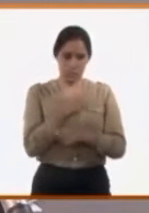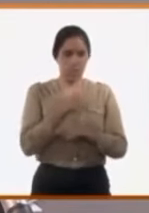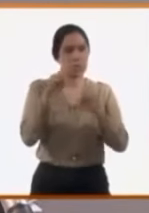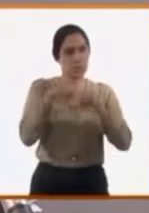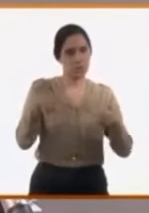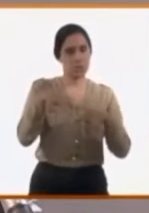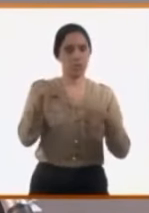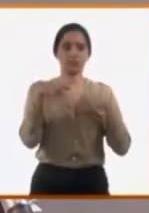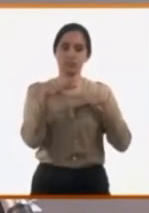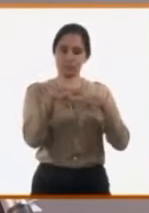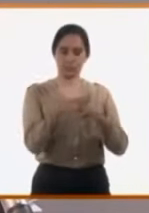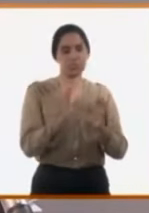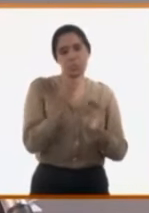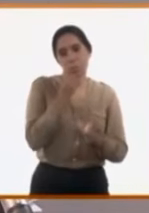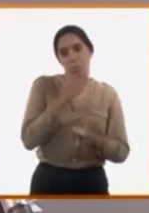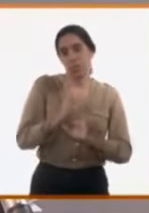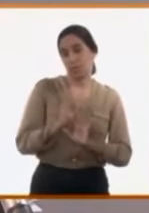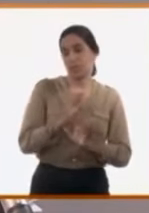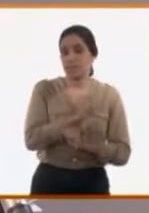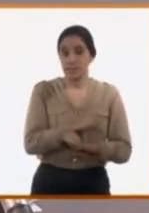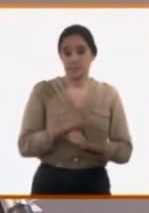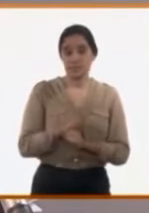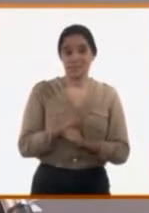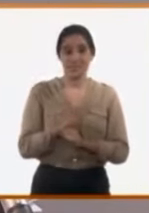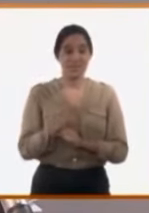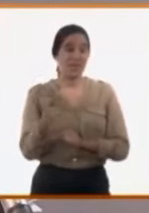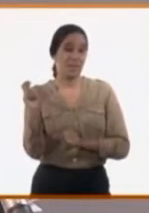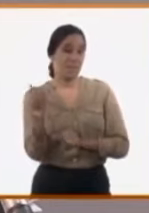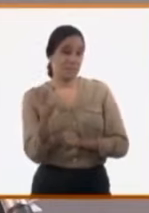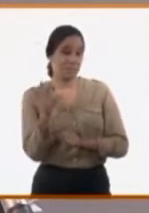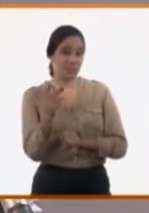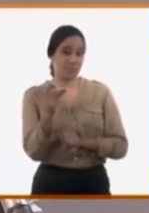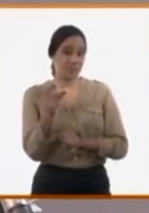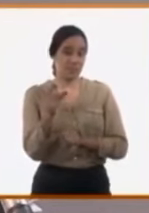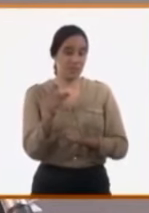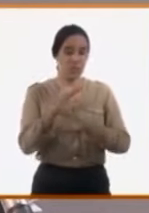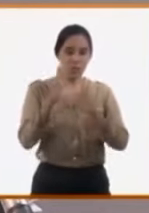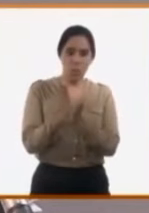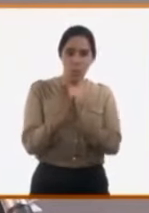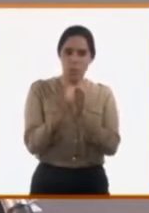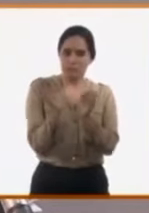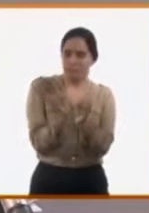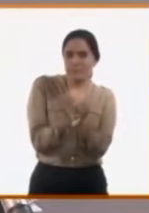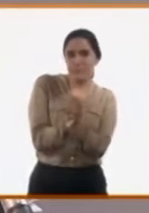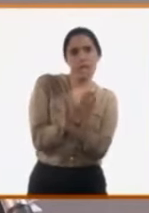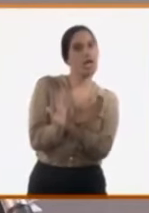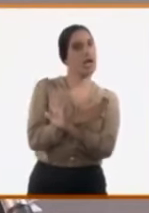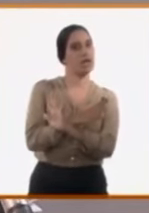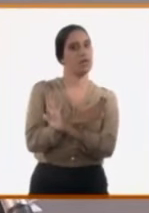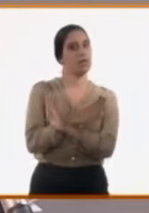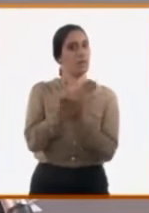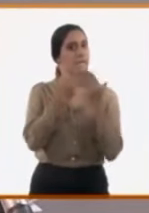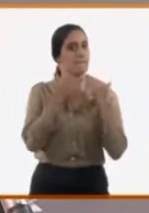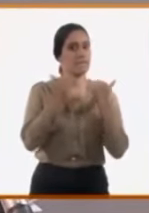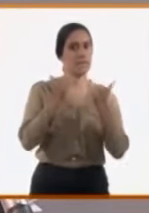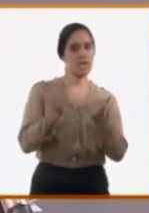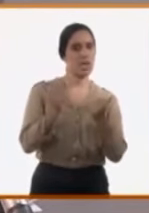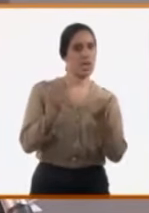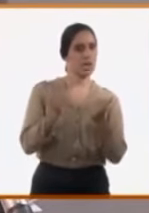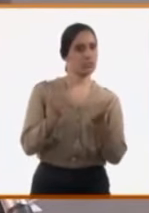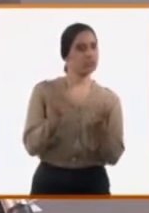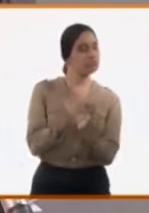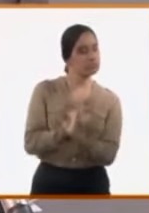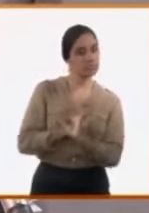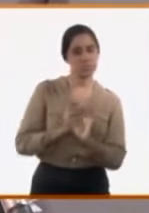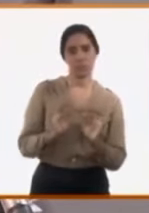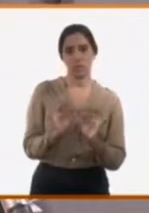abandonado el principio de transparencia yo estaba mirando en casi ningún país que yo conozca existe la posibilidad de